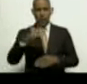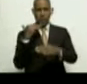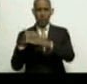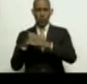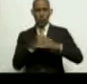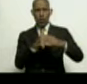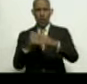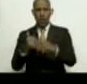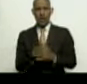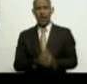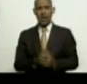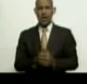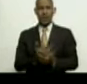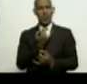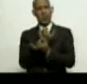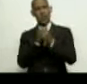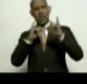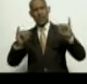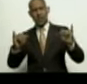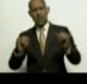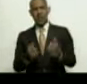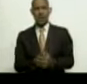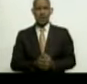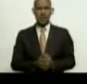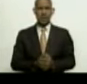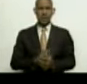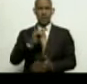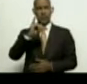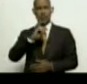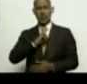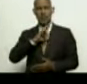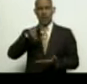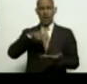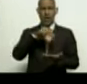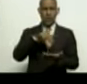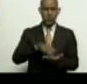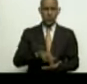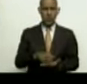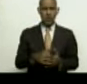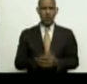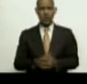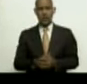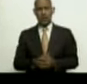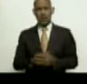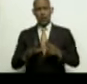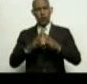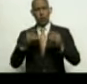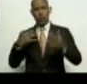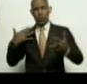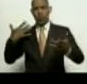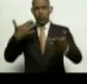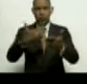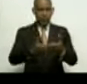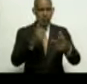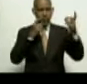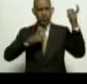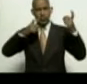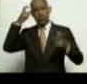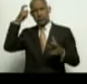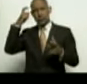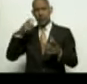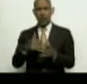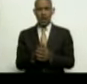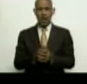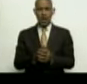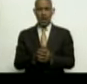práctica de la independencia, del antiimperialismo. Como sabemos, la trayectoria política del comandante llega a un punto